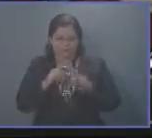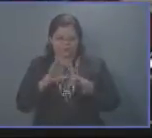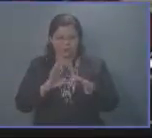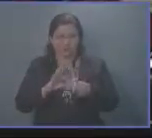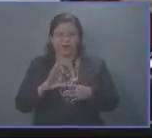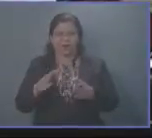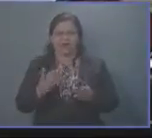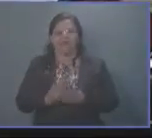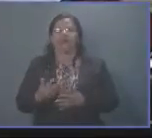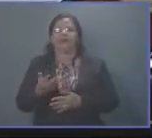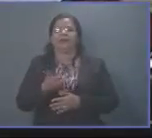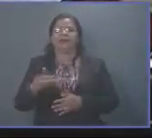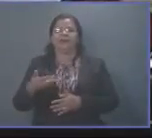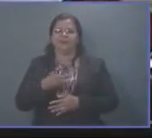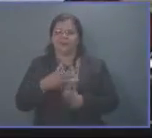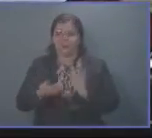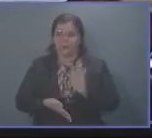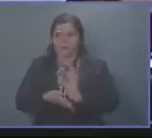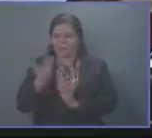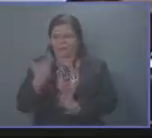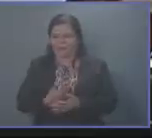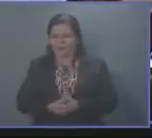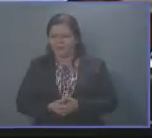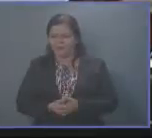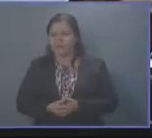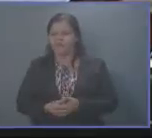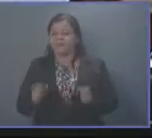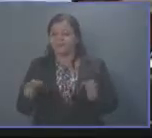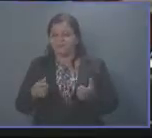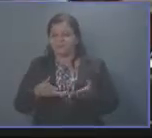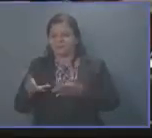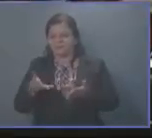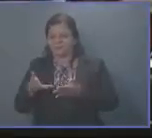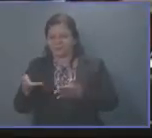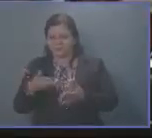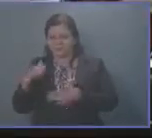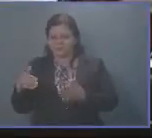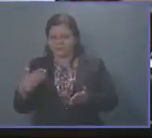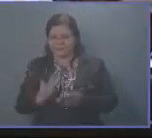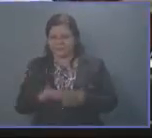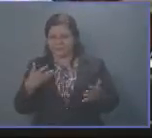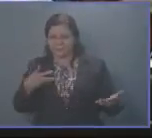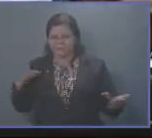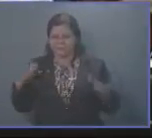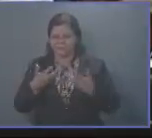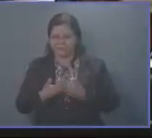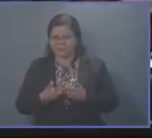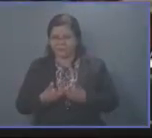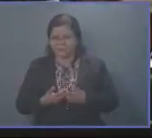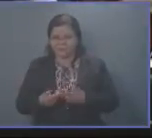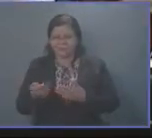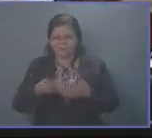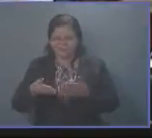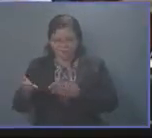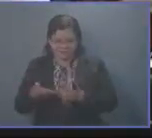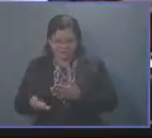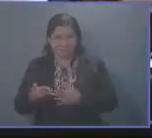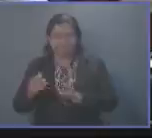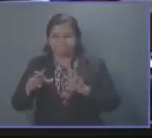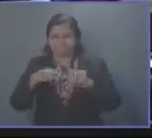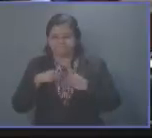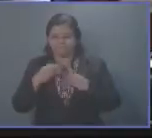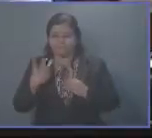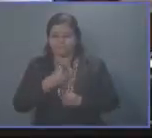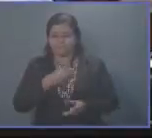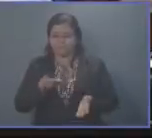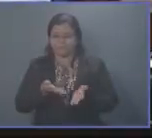nuevas tecnologías en los sistemas, en los servicios financieros y las nuevas formas de hacer negocio impactan el mercado